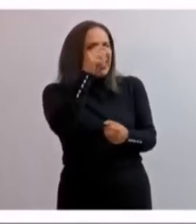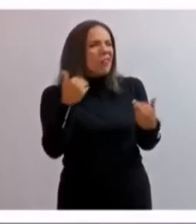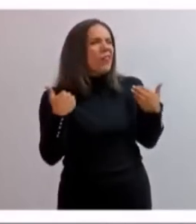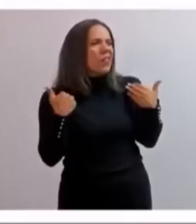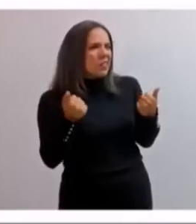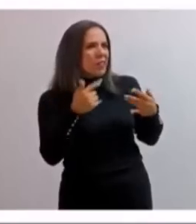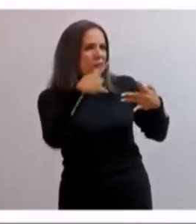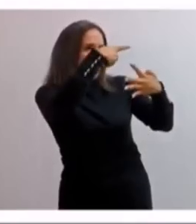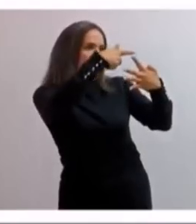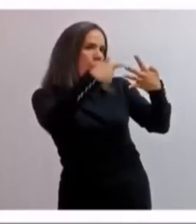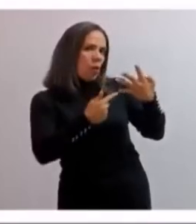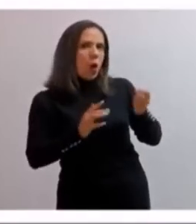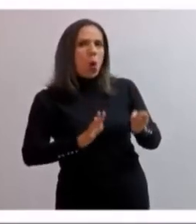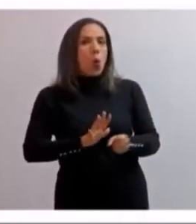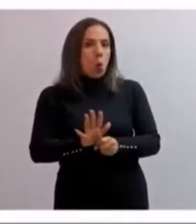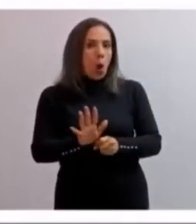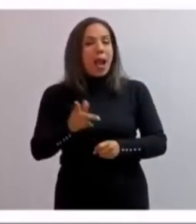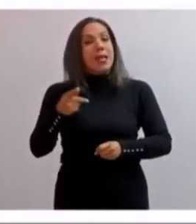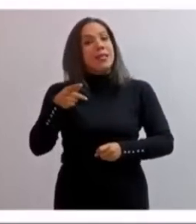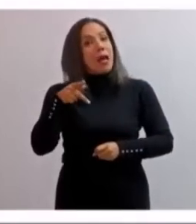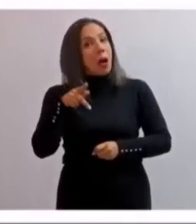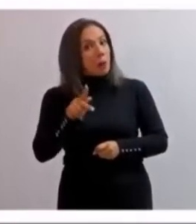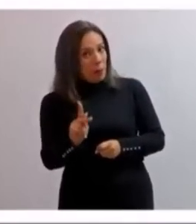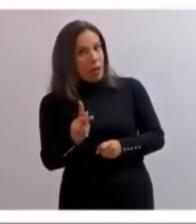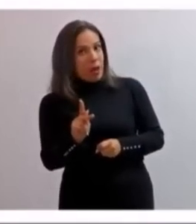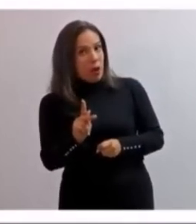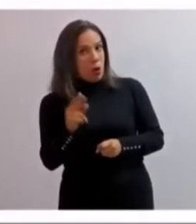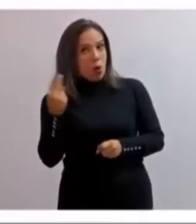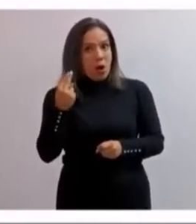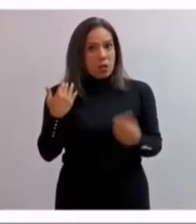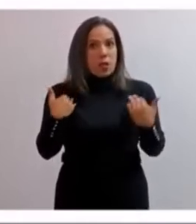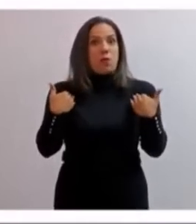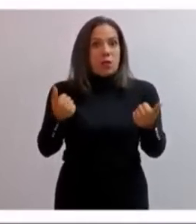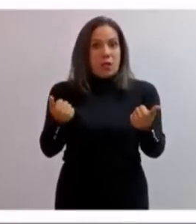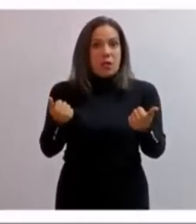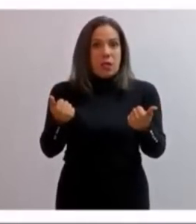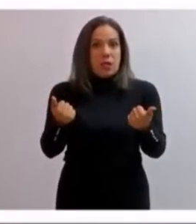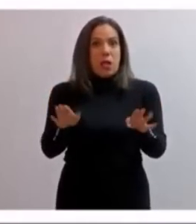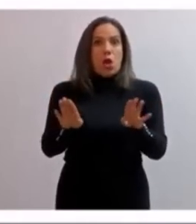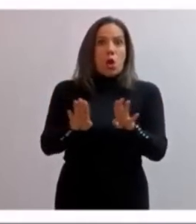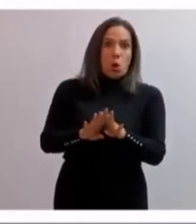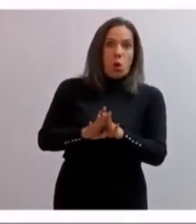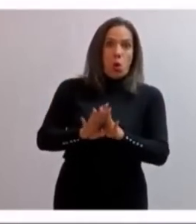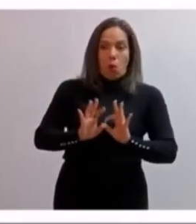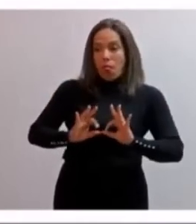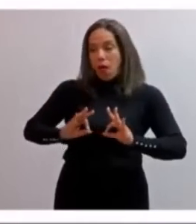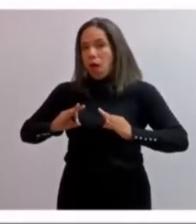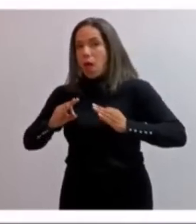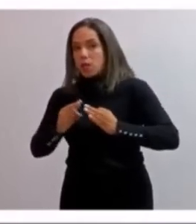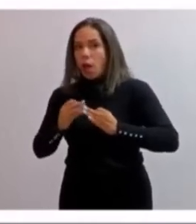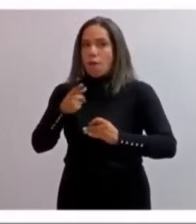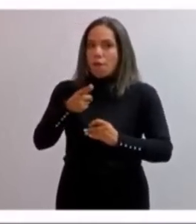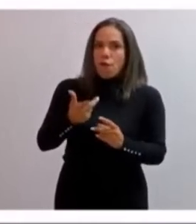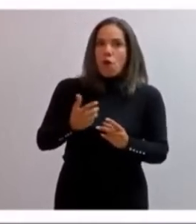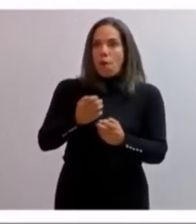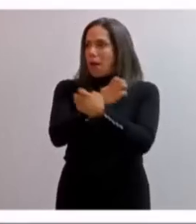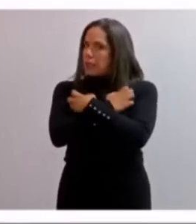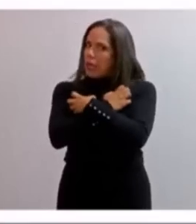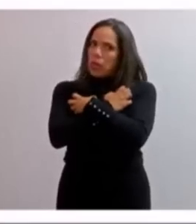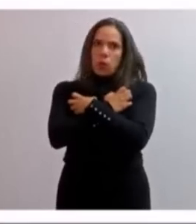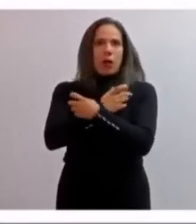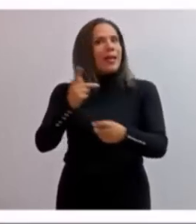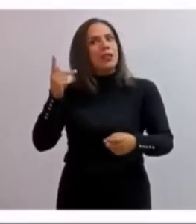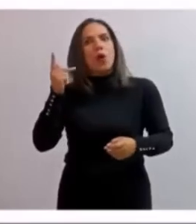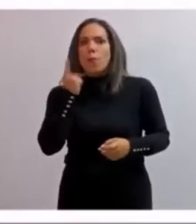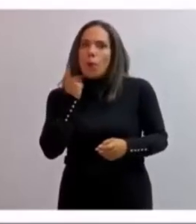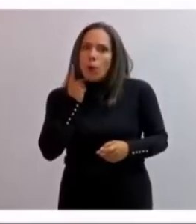que plantea el plan de estudios. Por eso decimos que parte de una noción de que la educación juega un papel